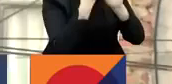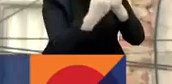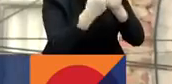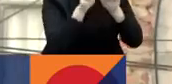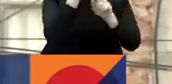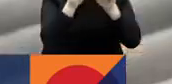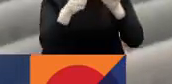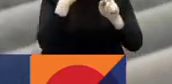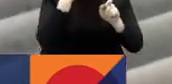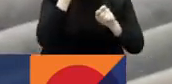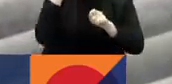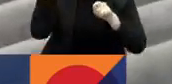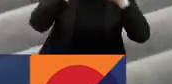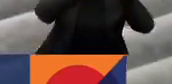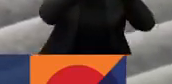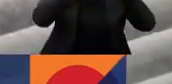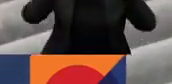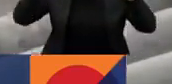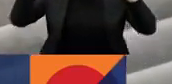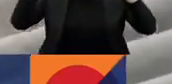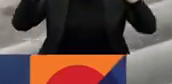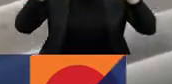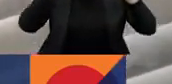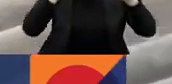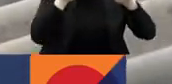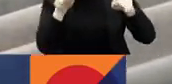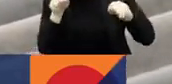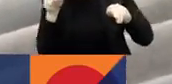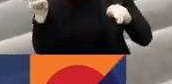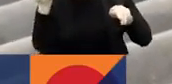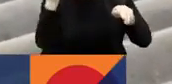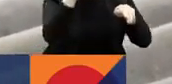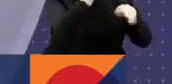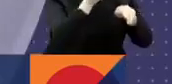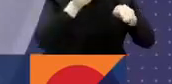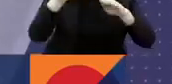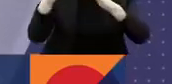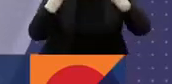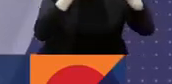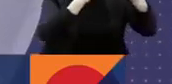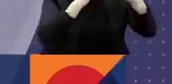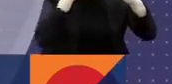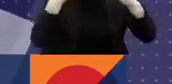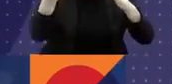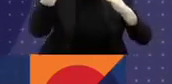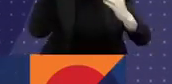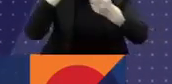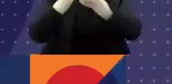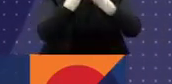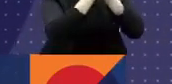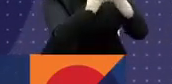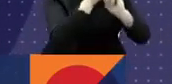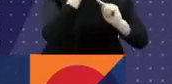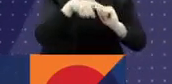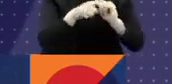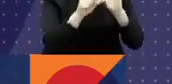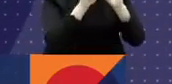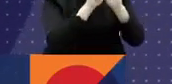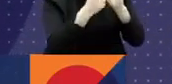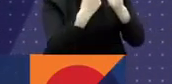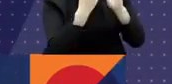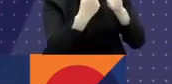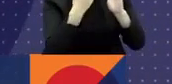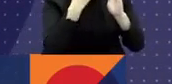hayan sido importados e instalados antes del 1 de enero de 2021 serán sustituidos. Artículo 2. Ámbito de aplicación. El